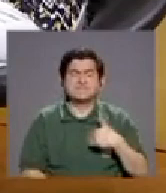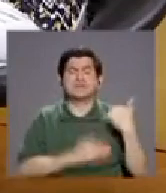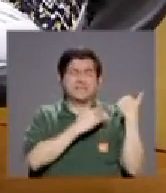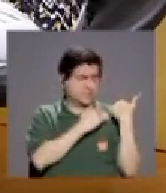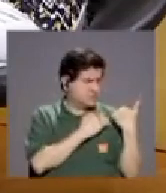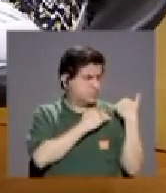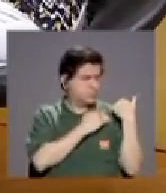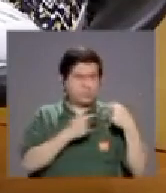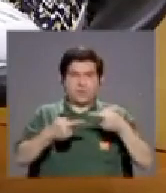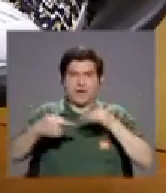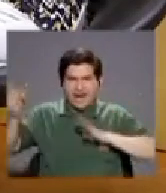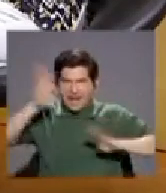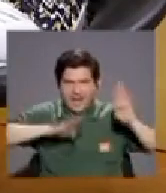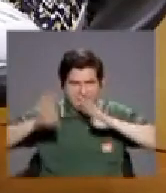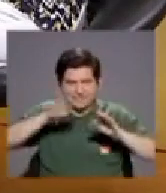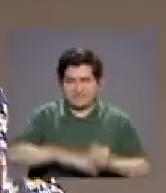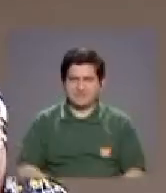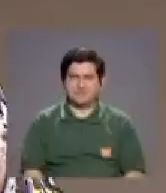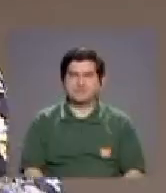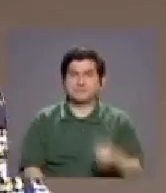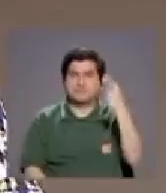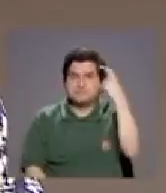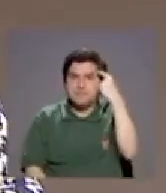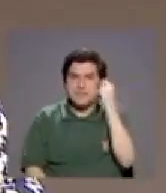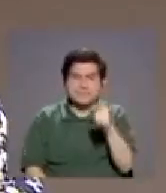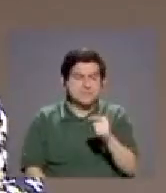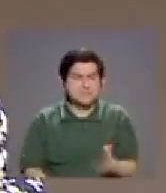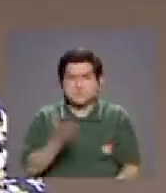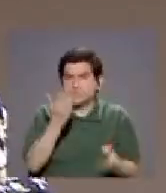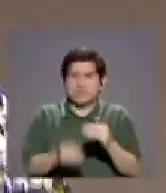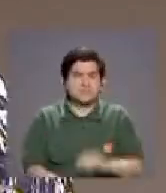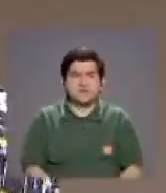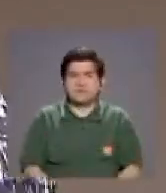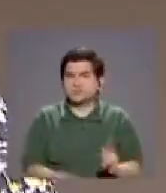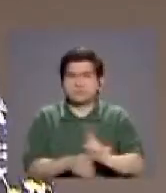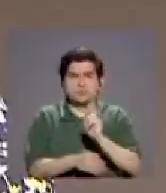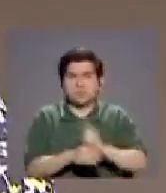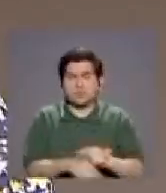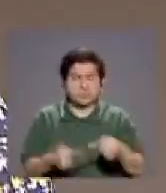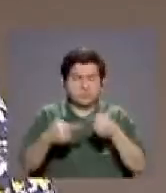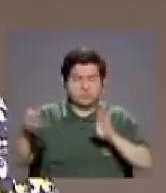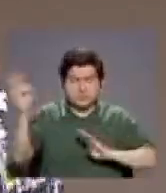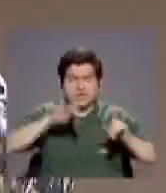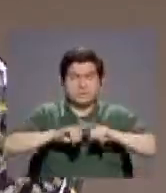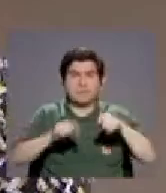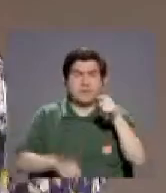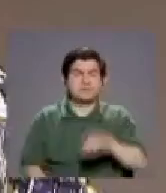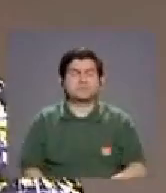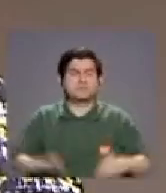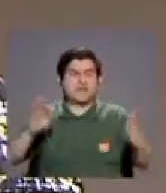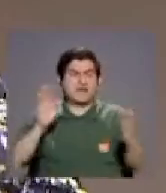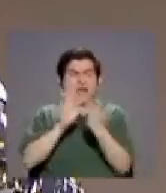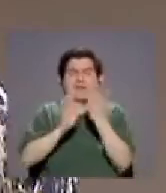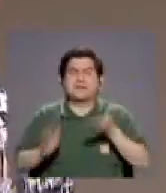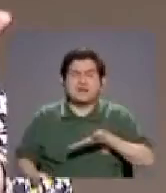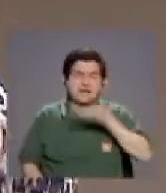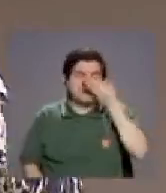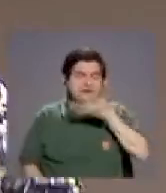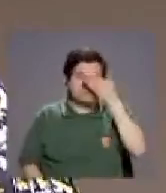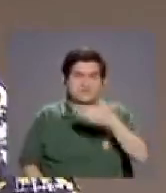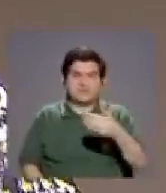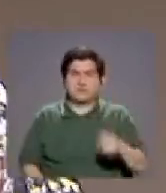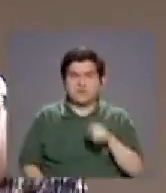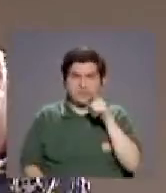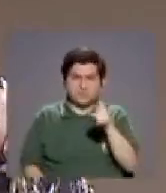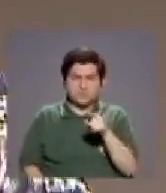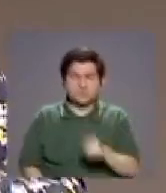resistencia a antibióticos. Entonces imagínese usted que puede ser que usted no tome antibióticos, pero al exponerse a ese aire, aspirarlo, usted va a ir